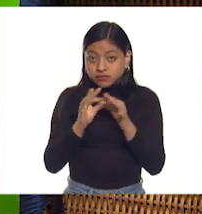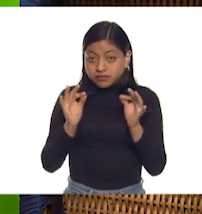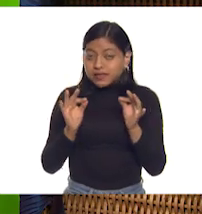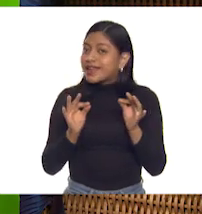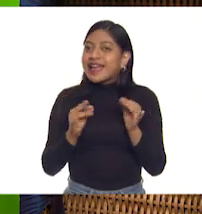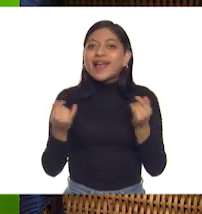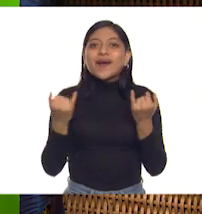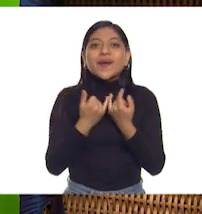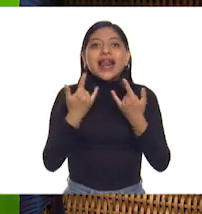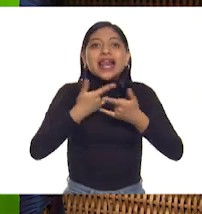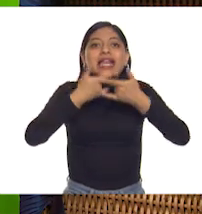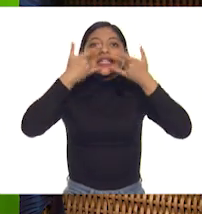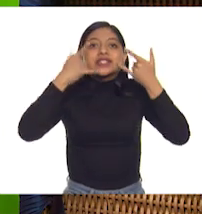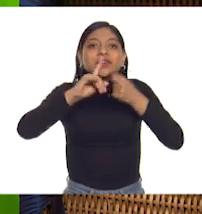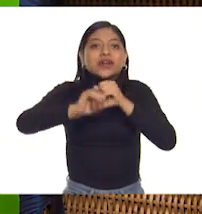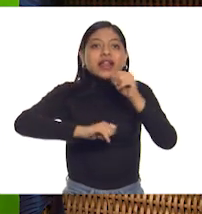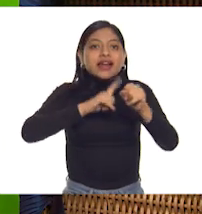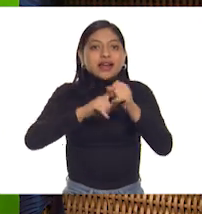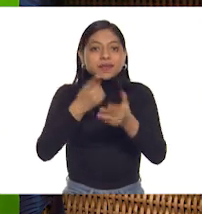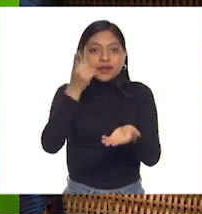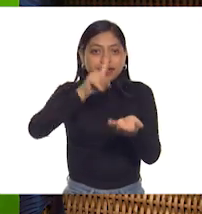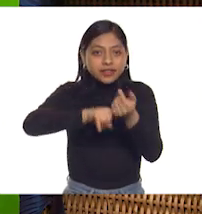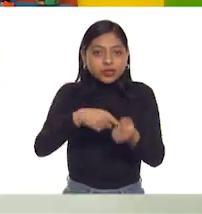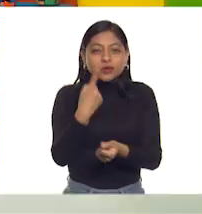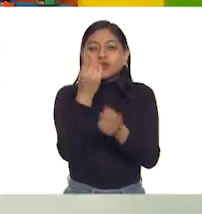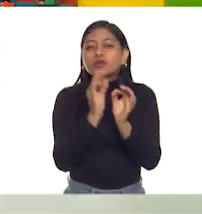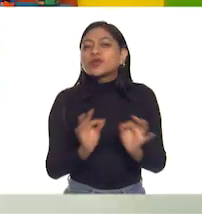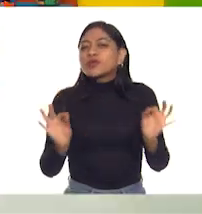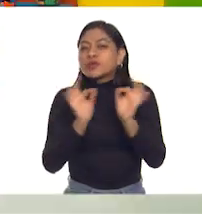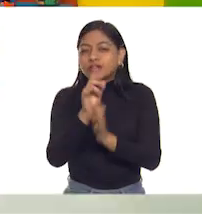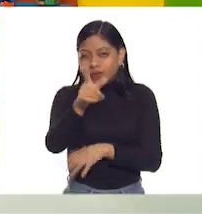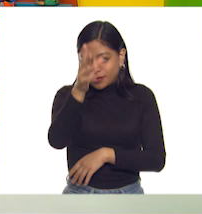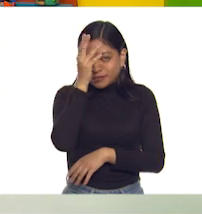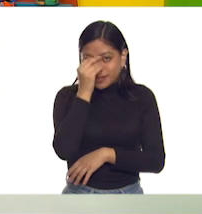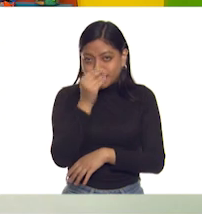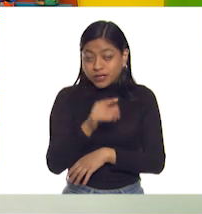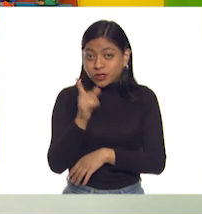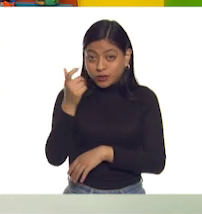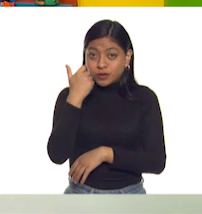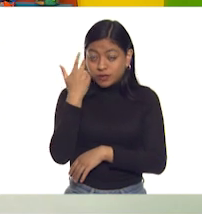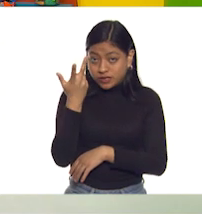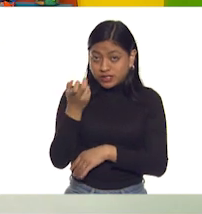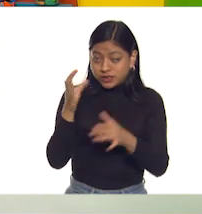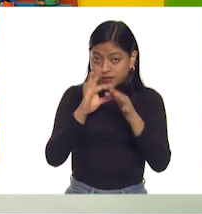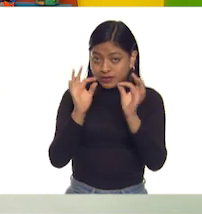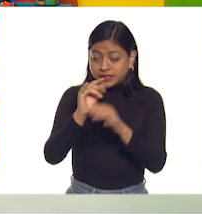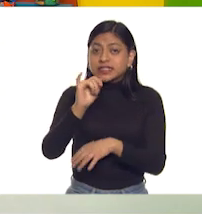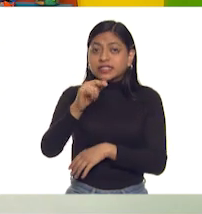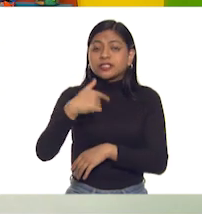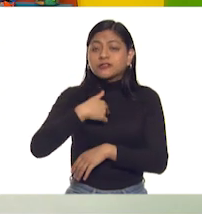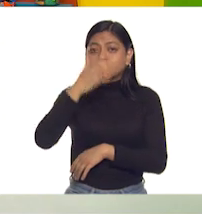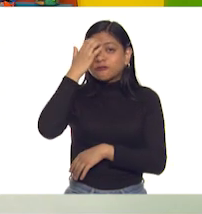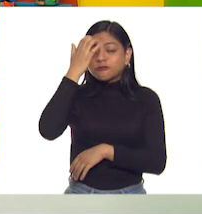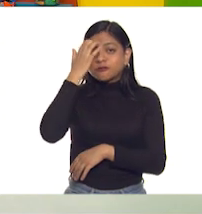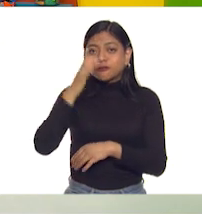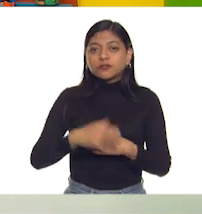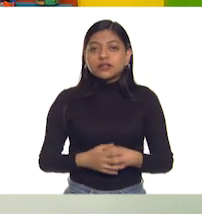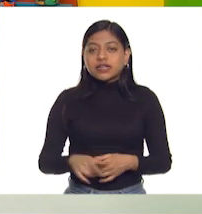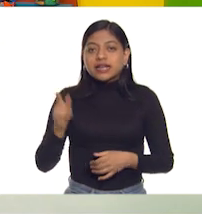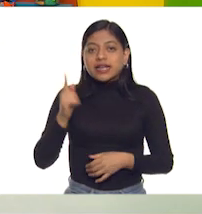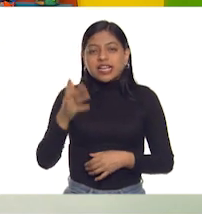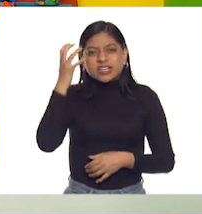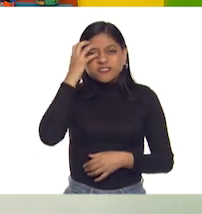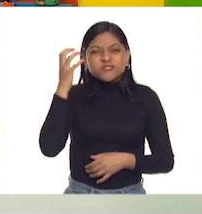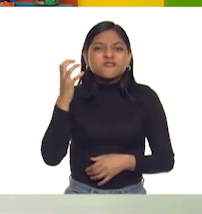las fábulas. Te propongo narrar una fábula. De acuerdo, me parece buena idea. Yo conozco la de El León y el